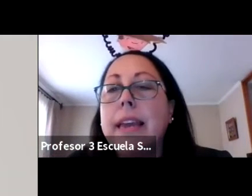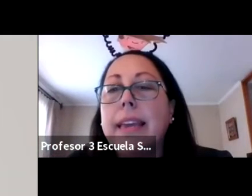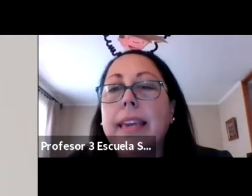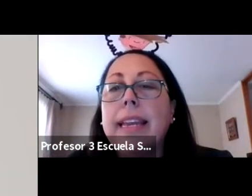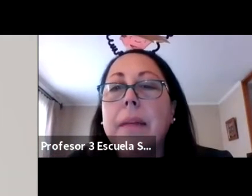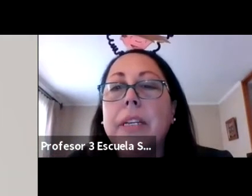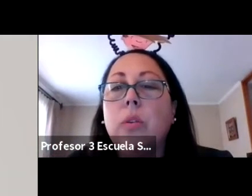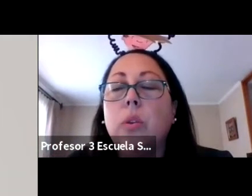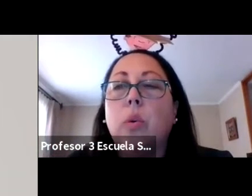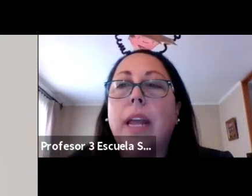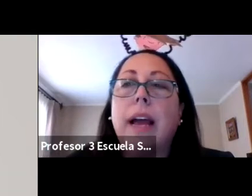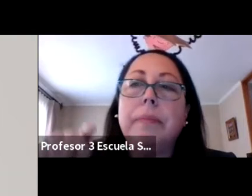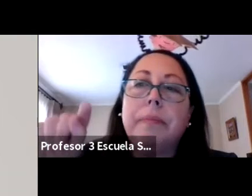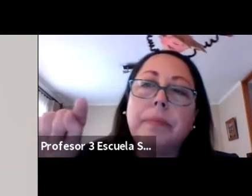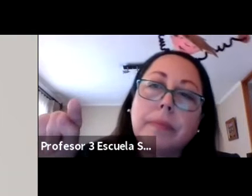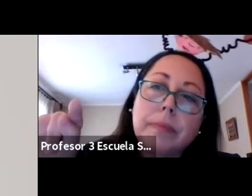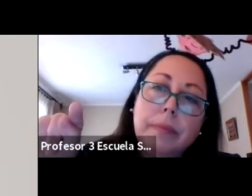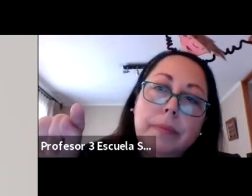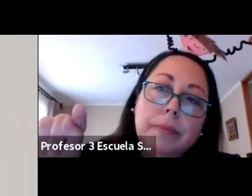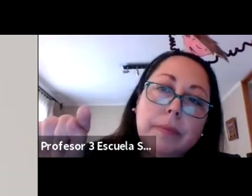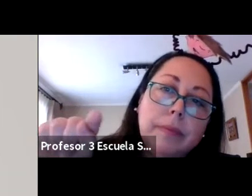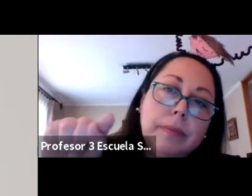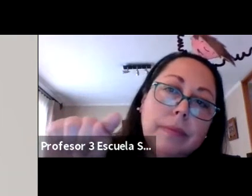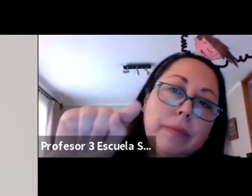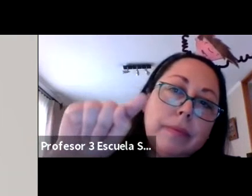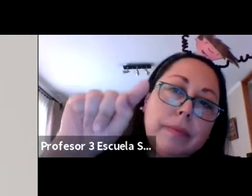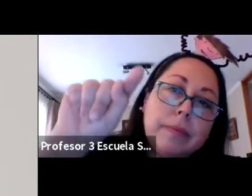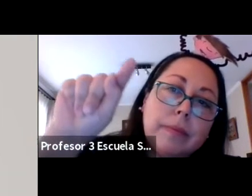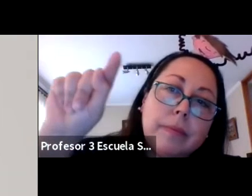Bien. Y la minúscula.